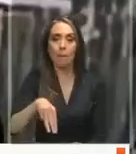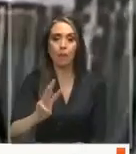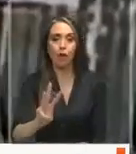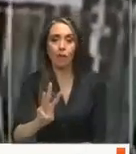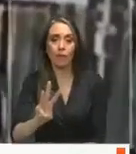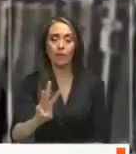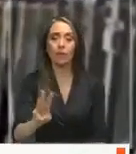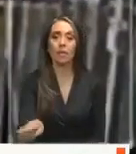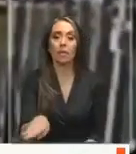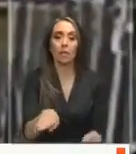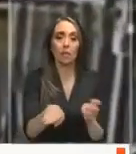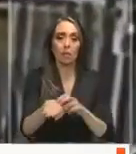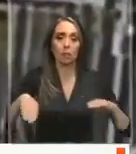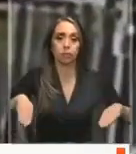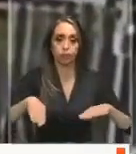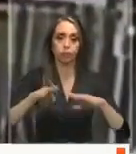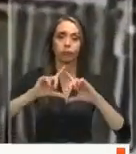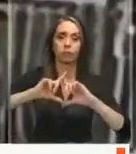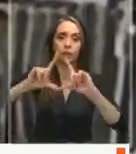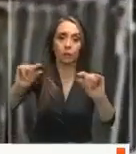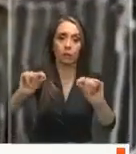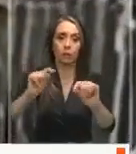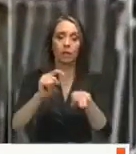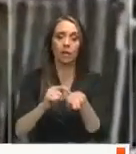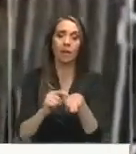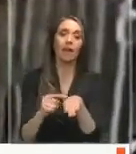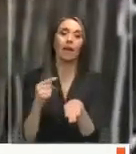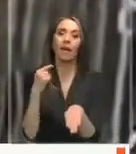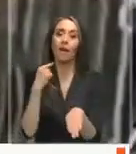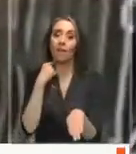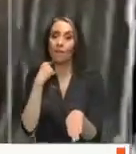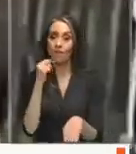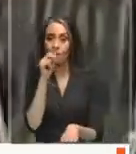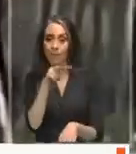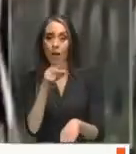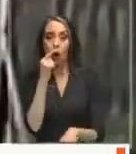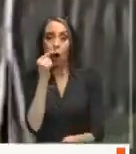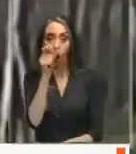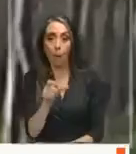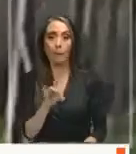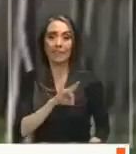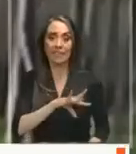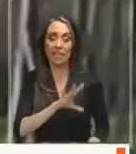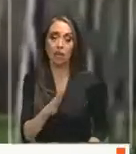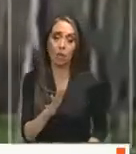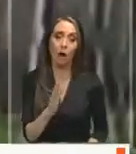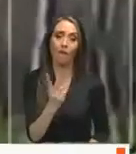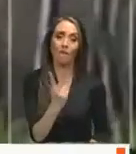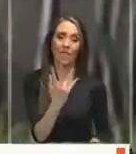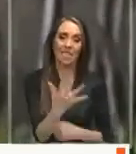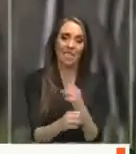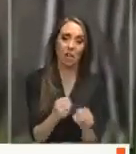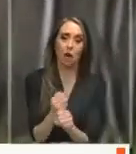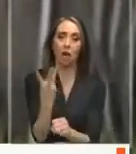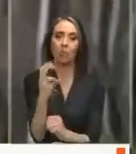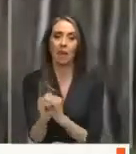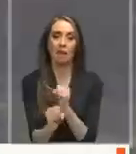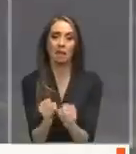del lugar en ambos vehículos. La víctima, nos cuenta, sería un hombre chileno de entre 25 a 30